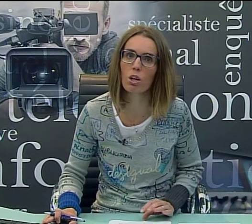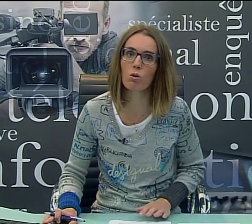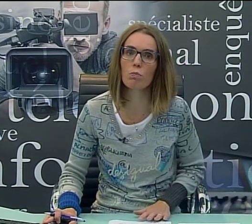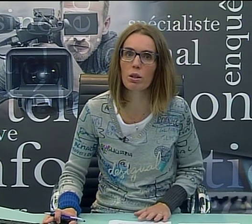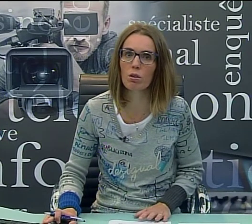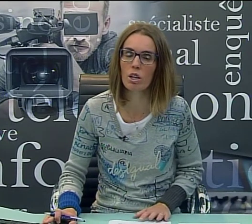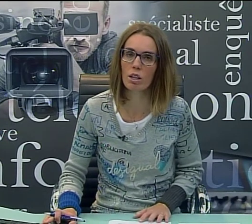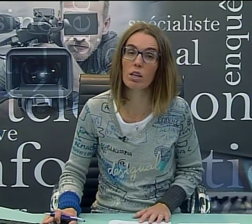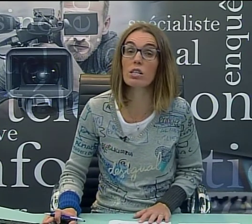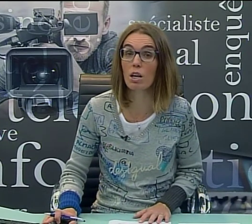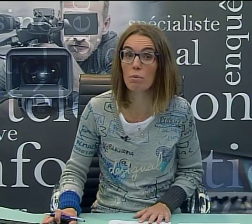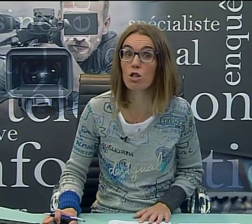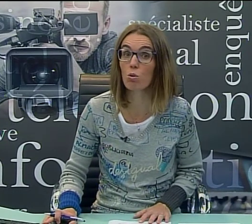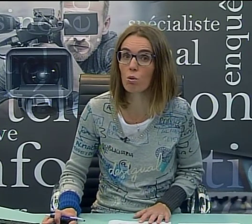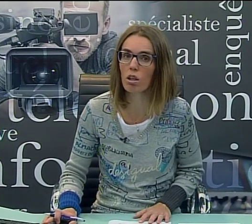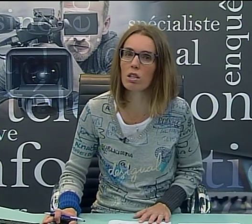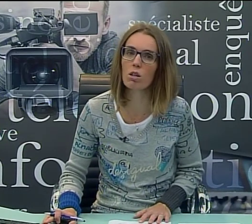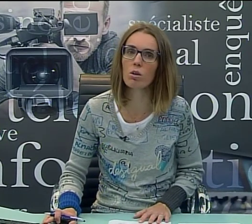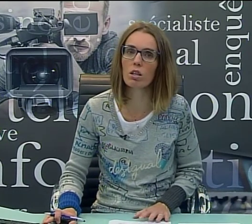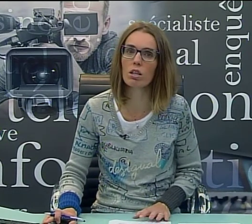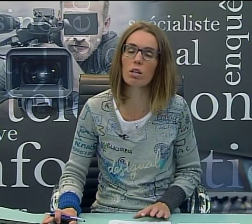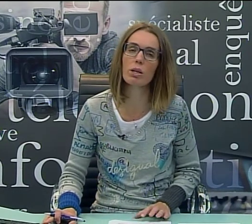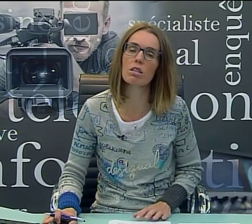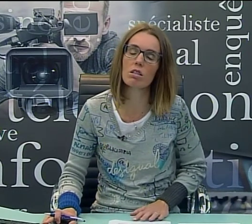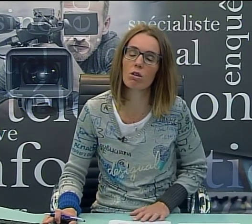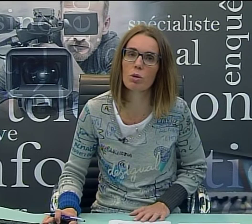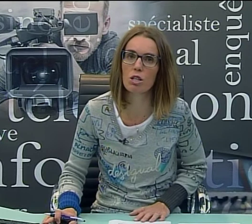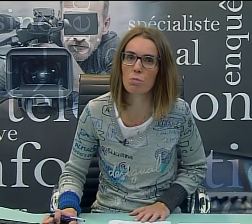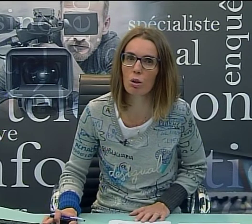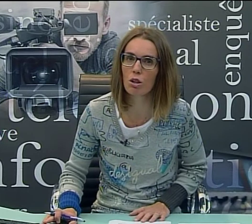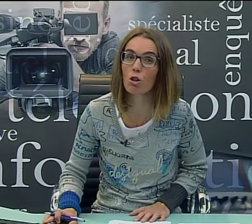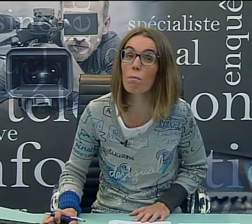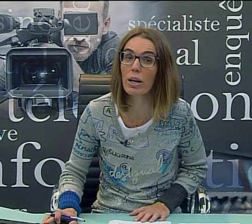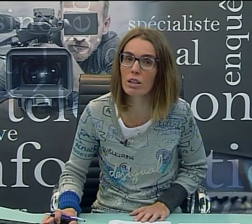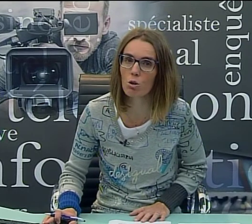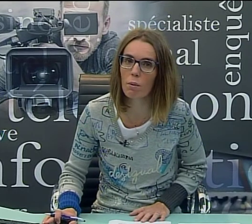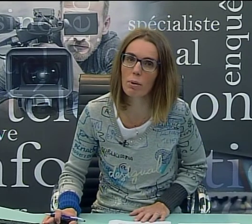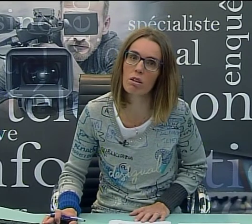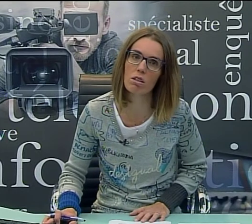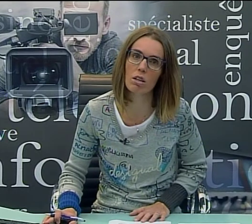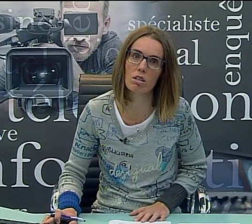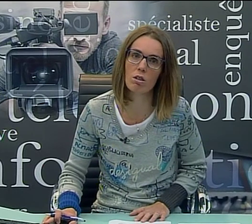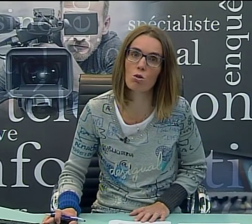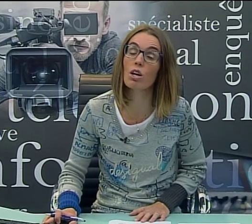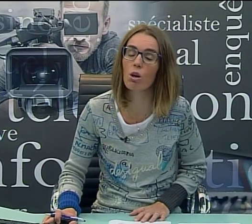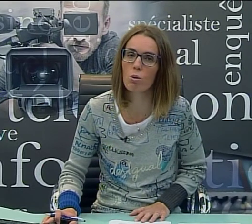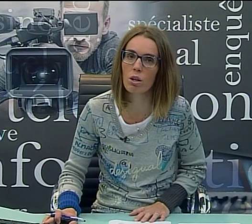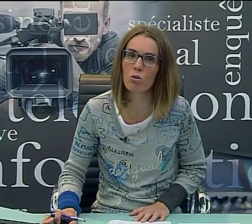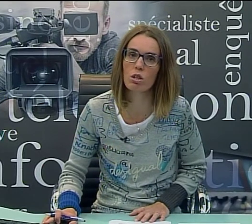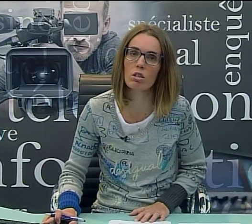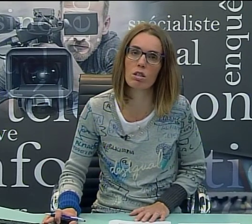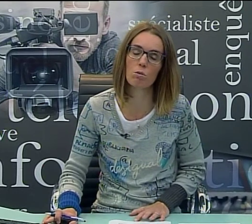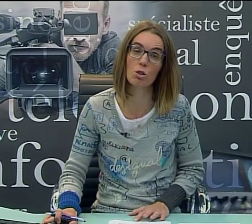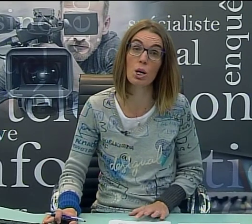debido a la ocupación de las camas UCI, que se encuentran ya al 27,6% con 29 pacientes ingresados en